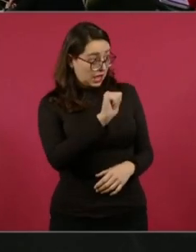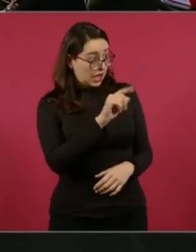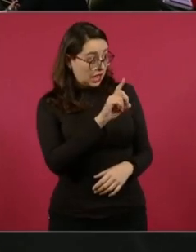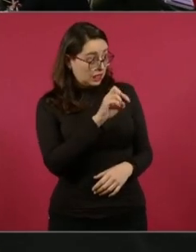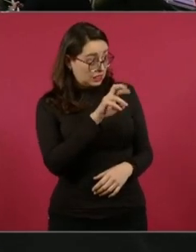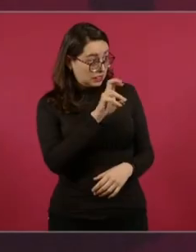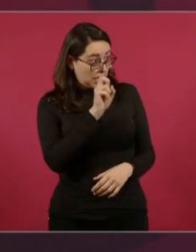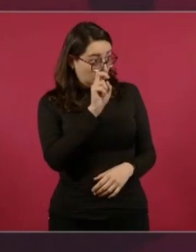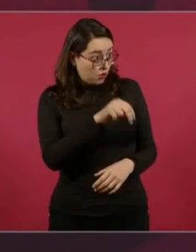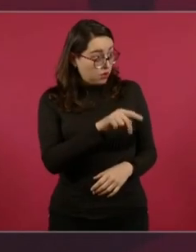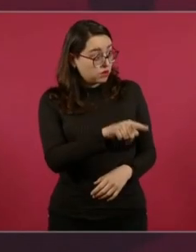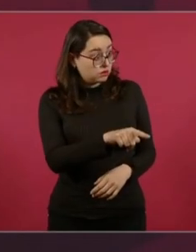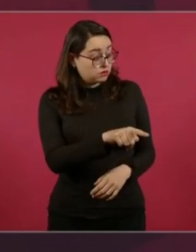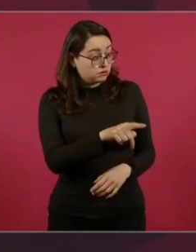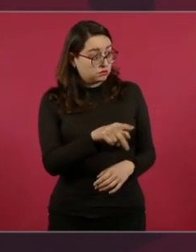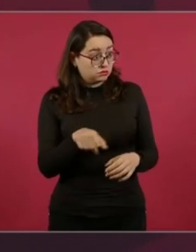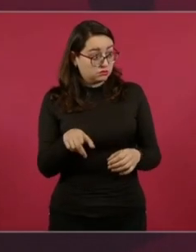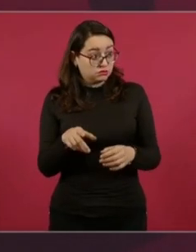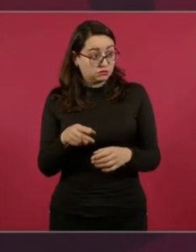anda muy activo.